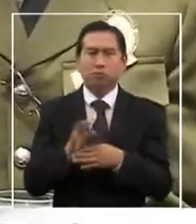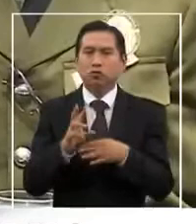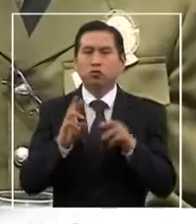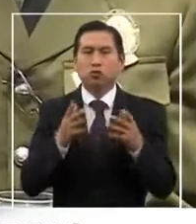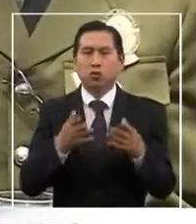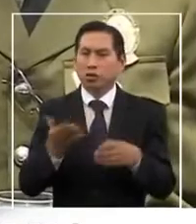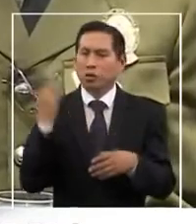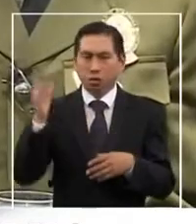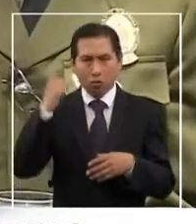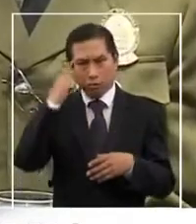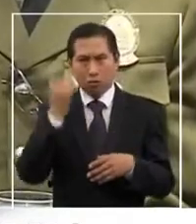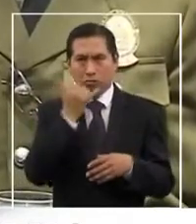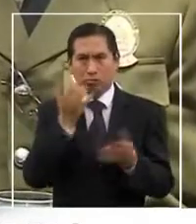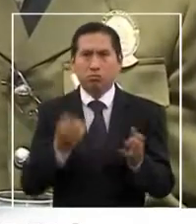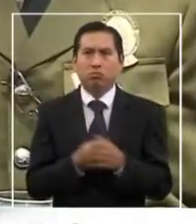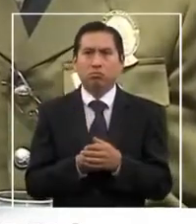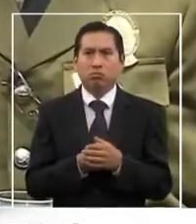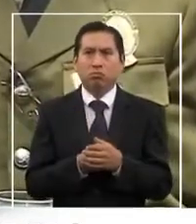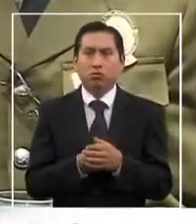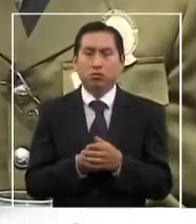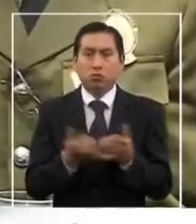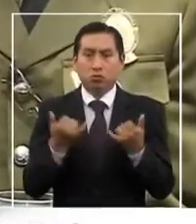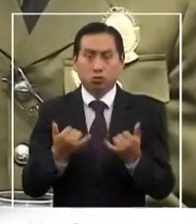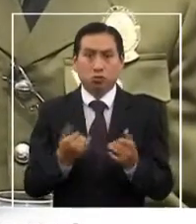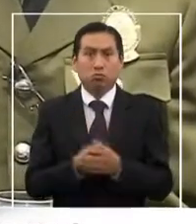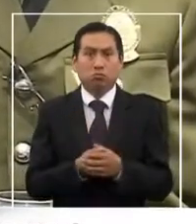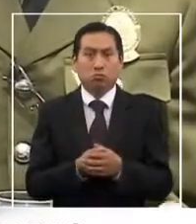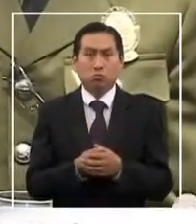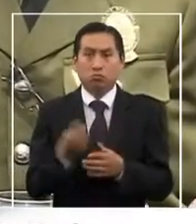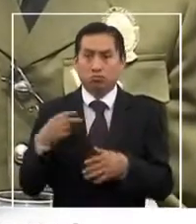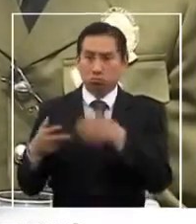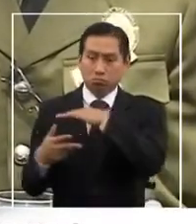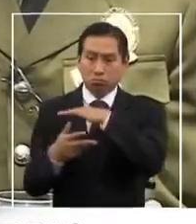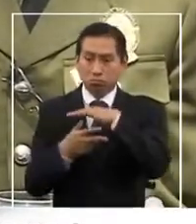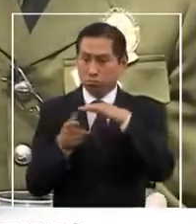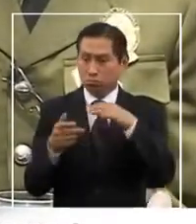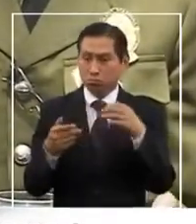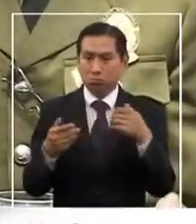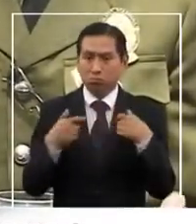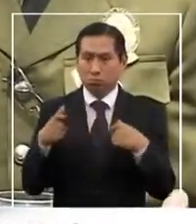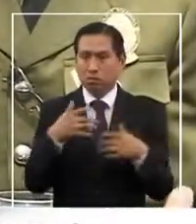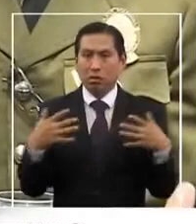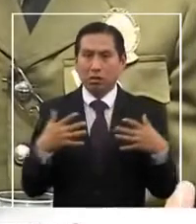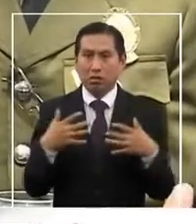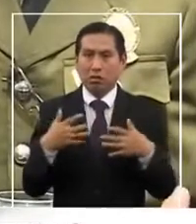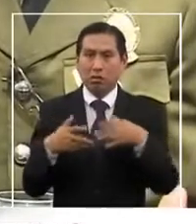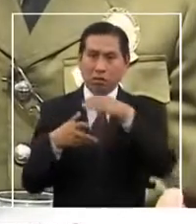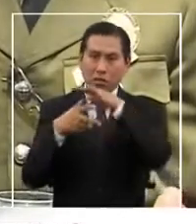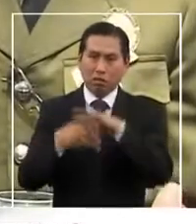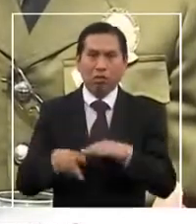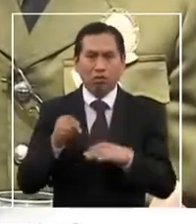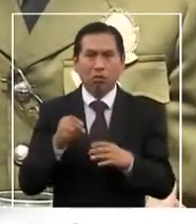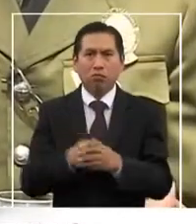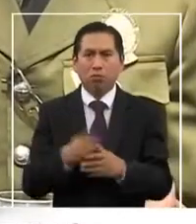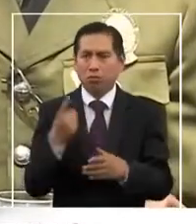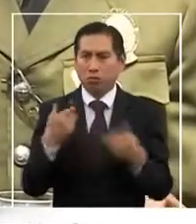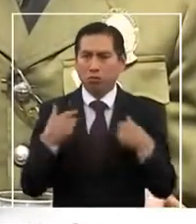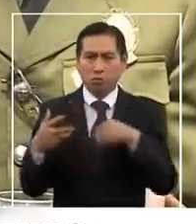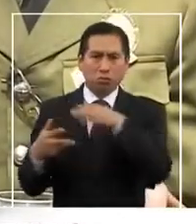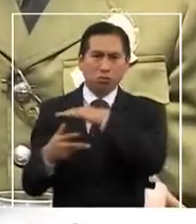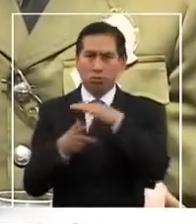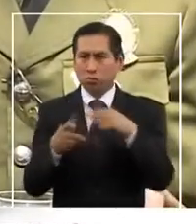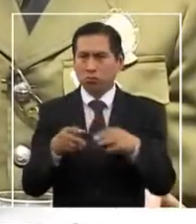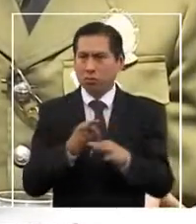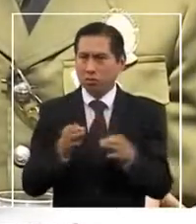los del anterior gobierno. Hoy día volamos con el Jesús en la boca para ver que no se caiga un helicóptero. Uno tenemos volando, creo